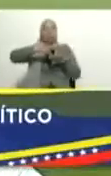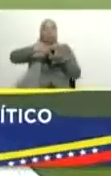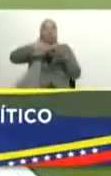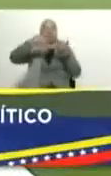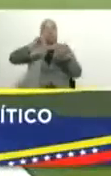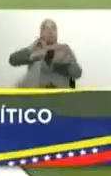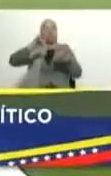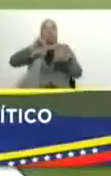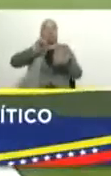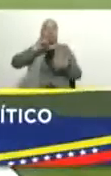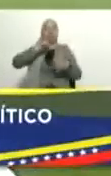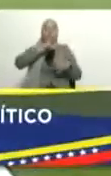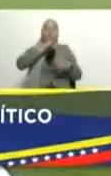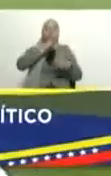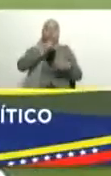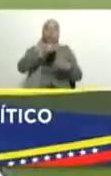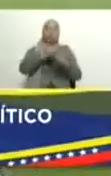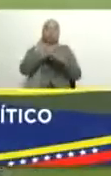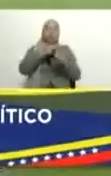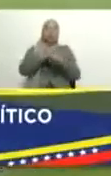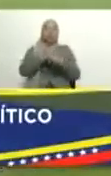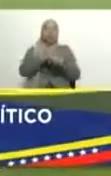Hemos tomado nota, ¿verdad?,